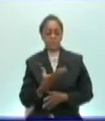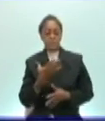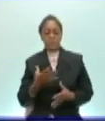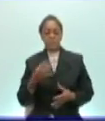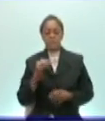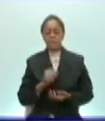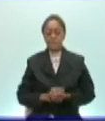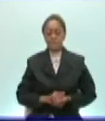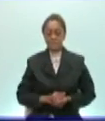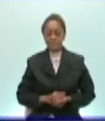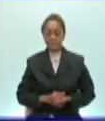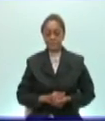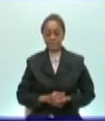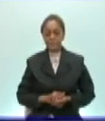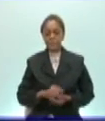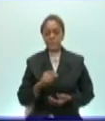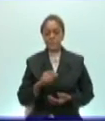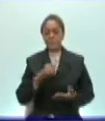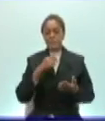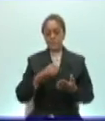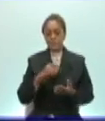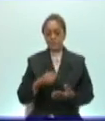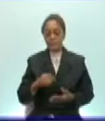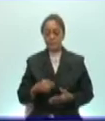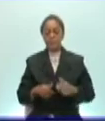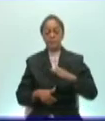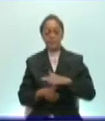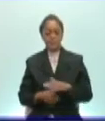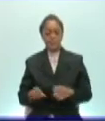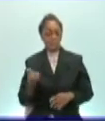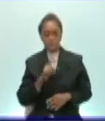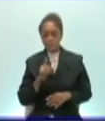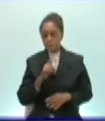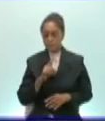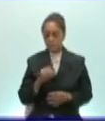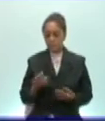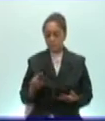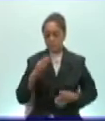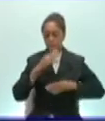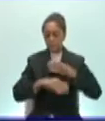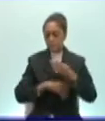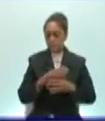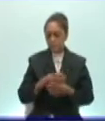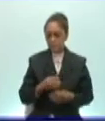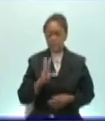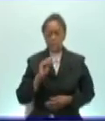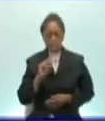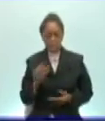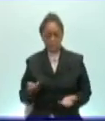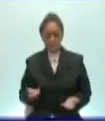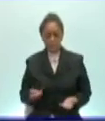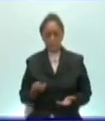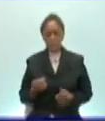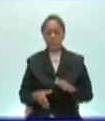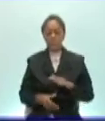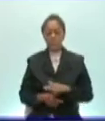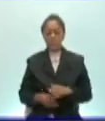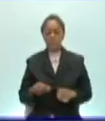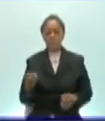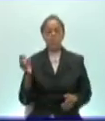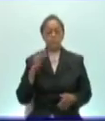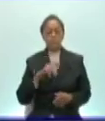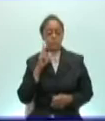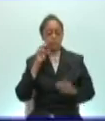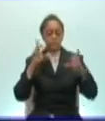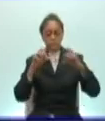en Cuba. Y le escriben al presidente que no había situación concreta. ¿Qué le respondió el presidente? Ustedes envíen fotos,